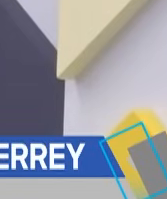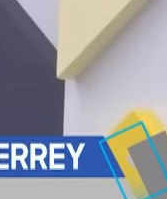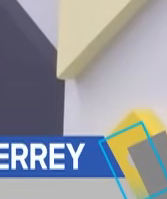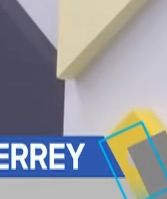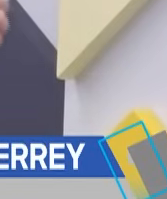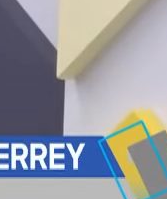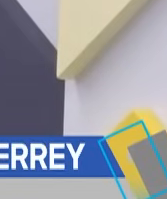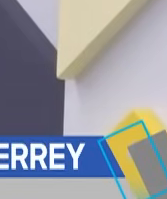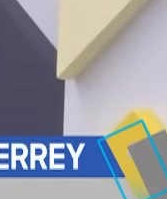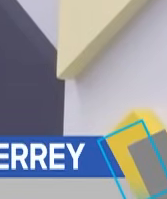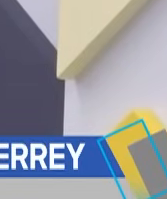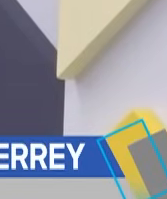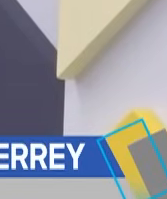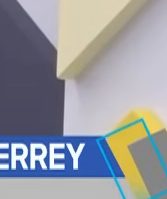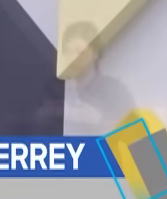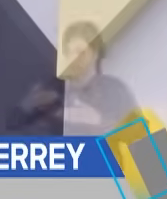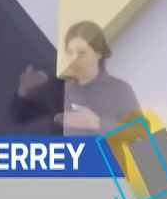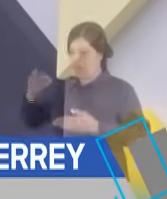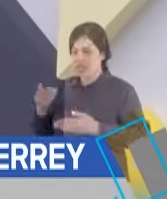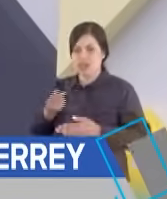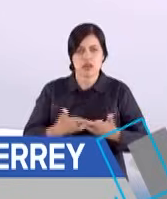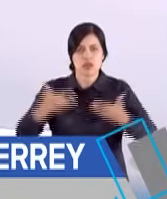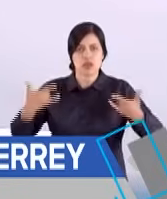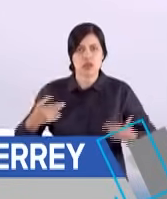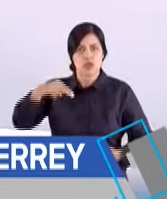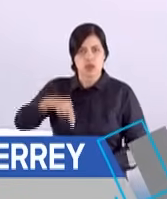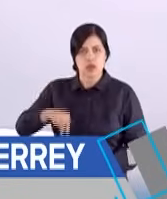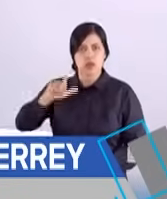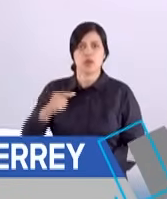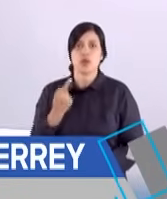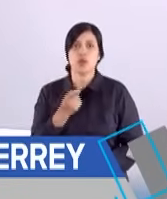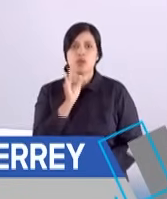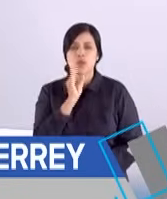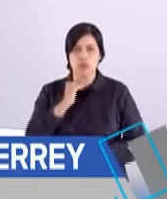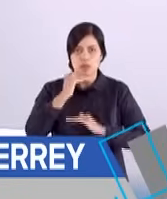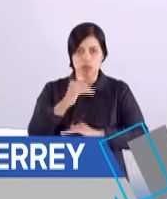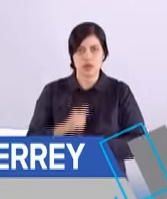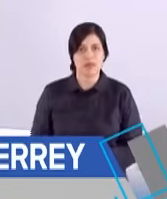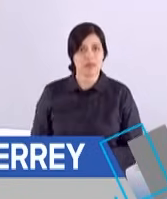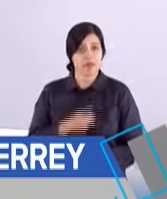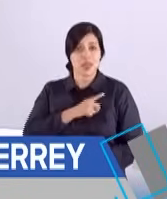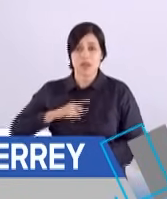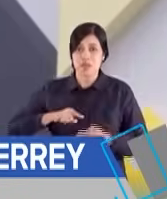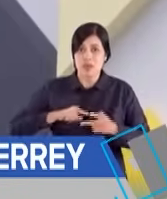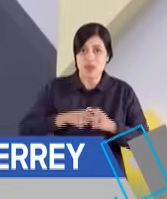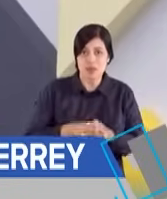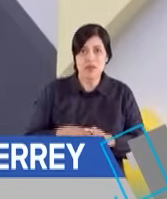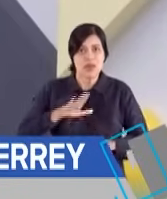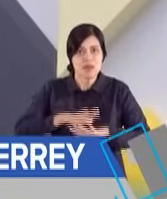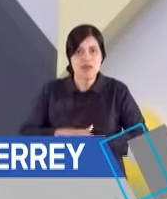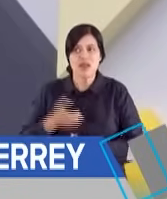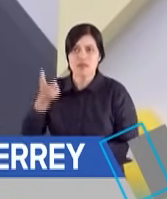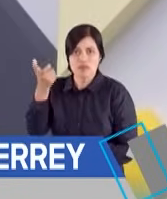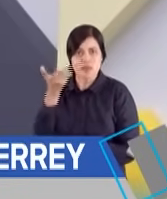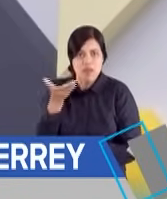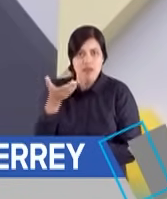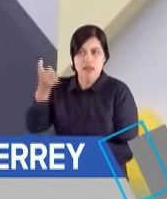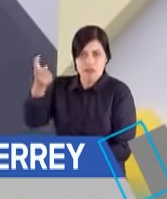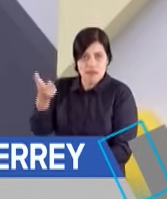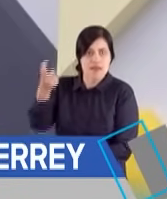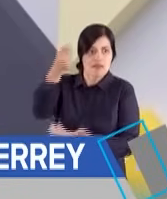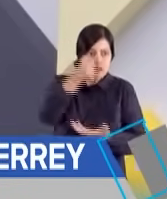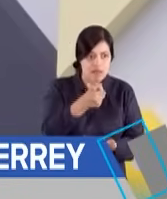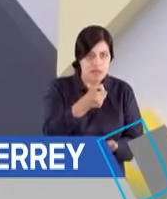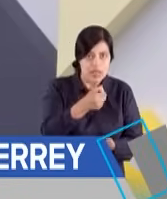el programa de Senderos Seguros, el cual consiste en iluminar todos y cada uno de los espacios públicos con los que cuenta la ciudad para erradicar